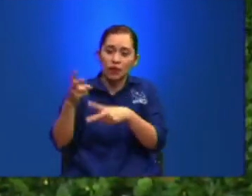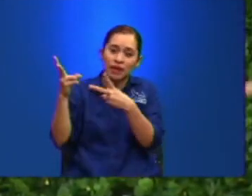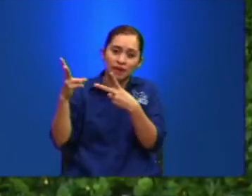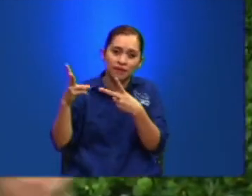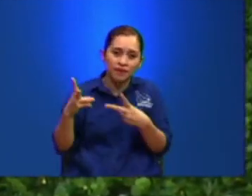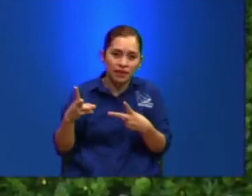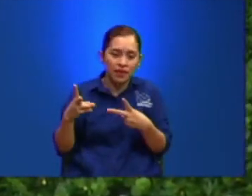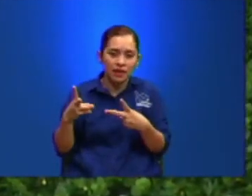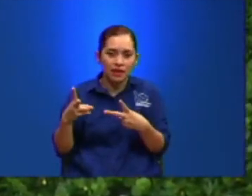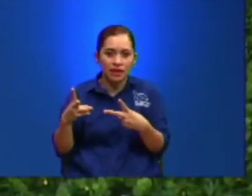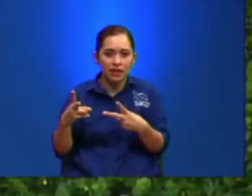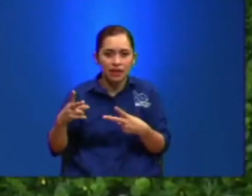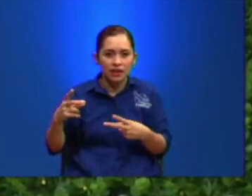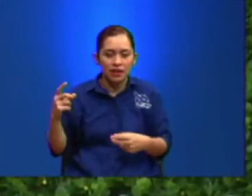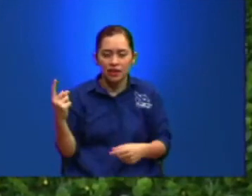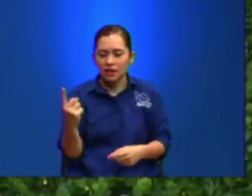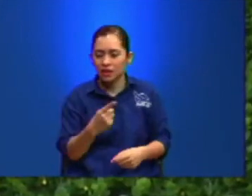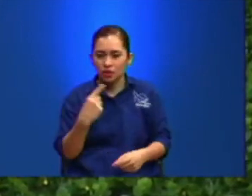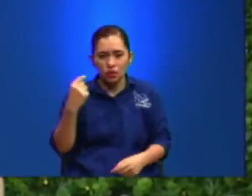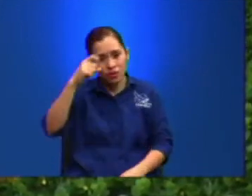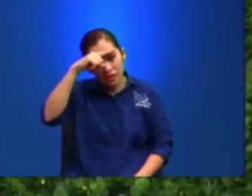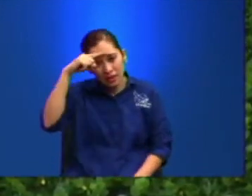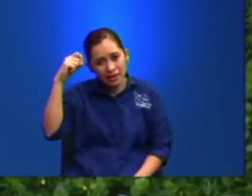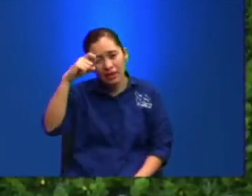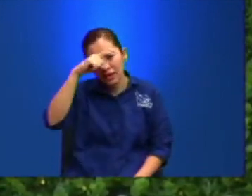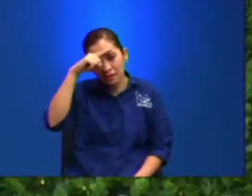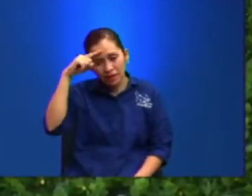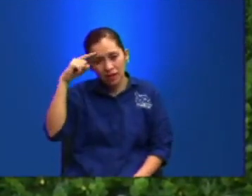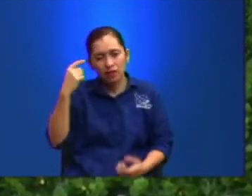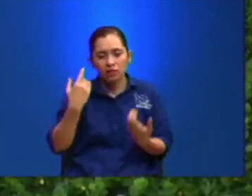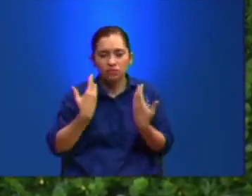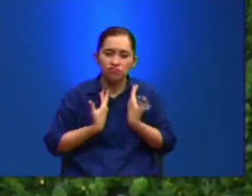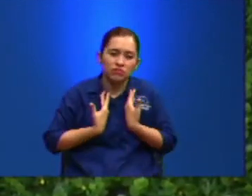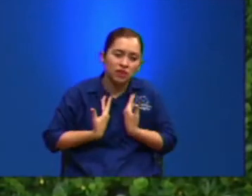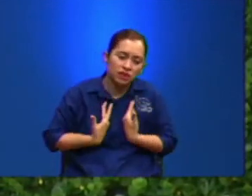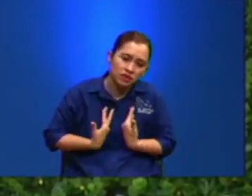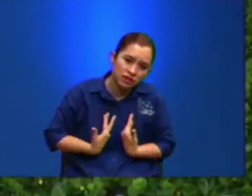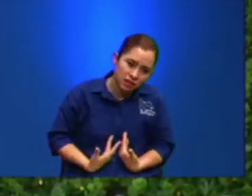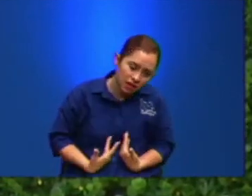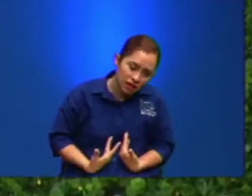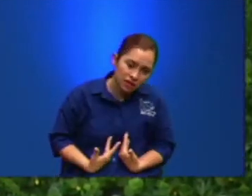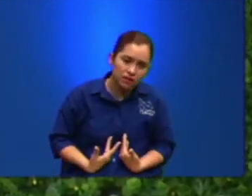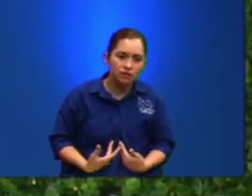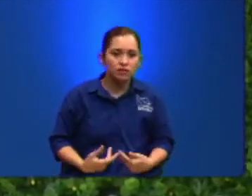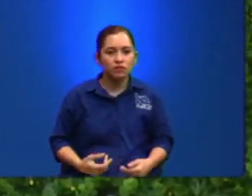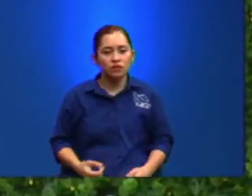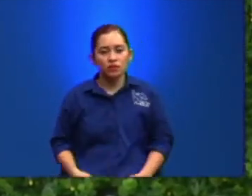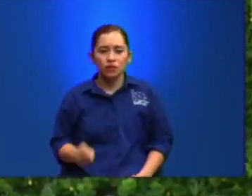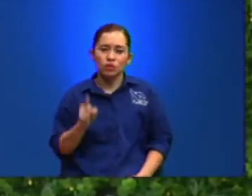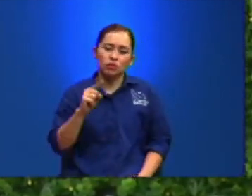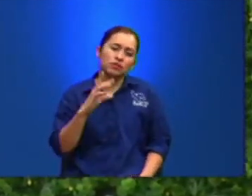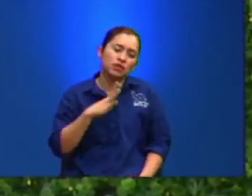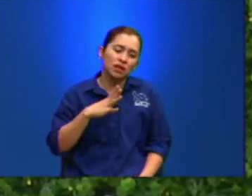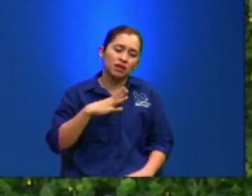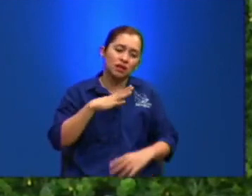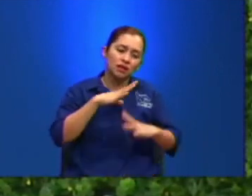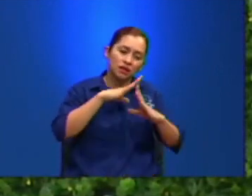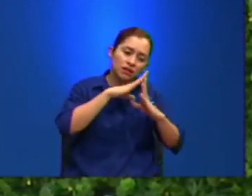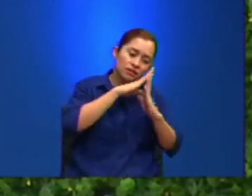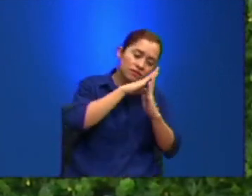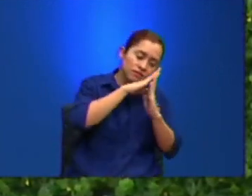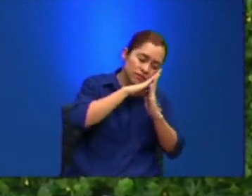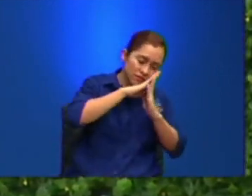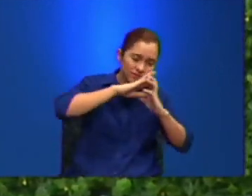de labor o de un efecto secundario que tomo un tranquilizante le da un sueño que hasta le